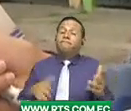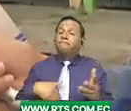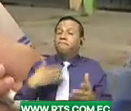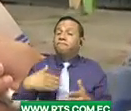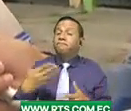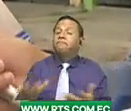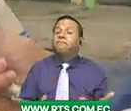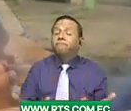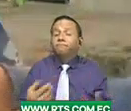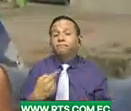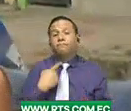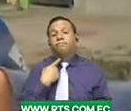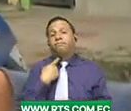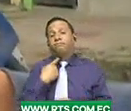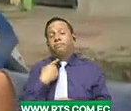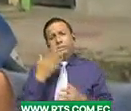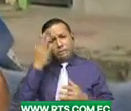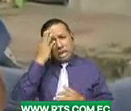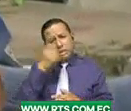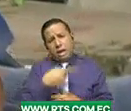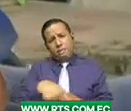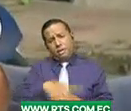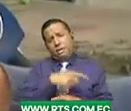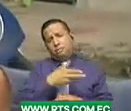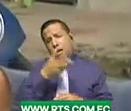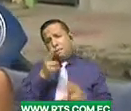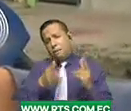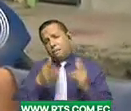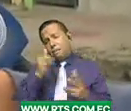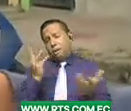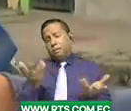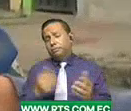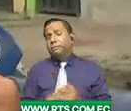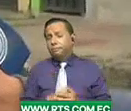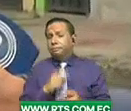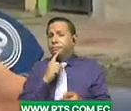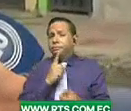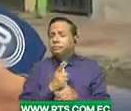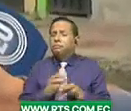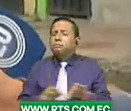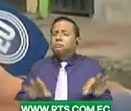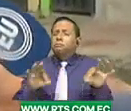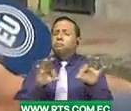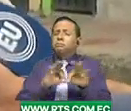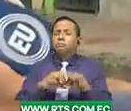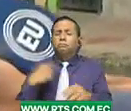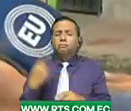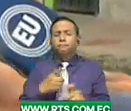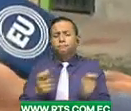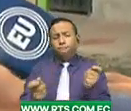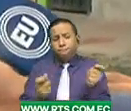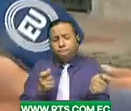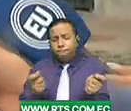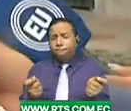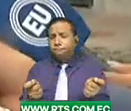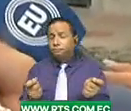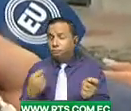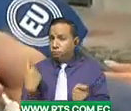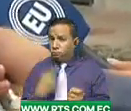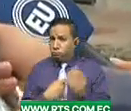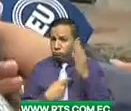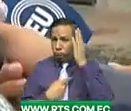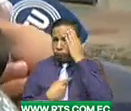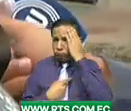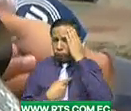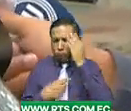el final es fatal. Y es importante el control de los esteros, es importante el control. Si nosotros hacemos un análisis de todas